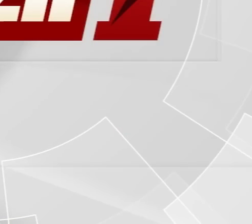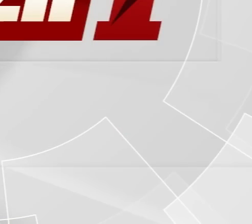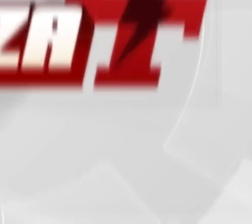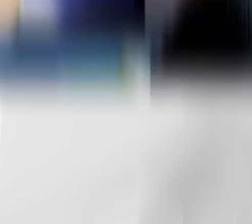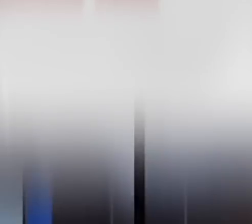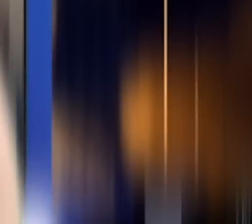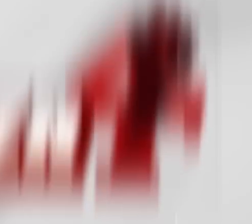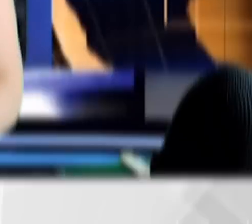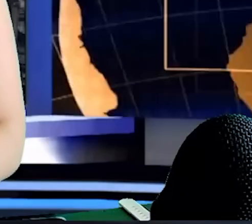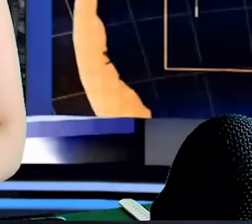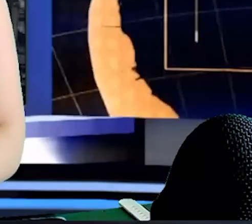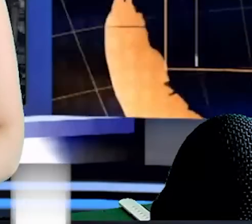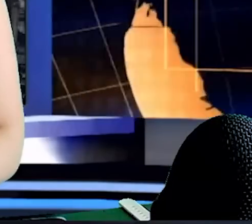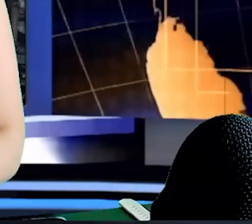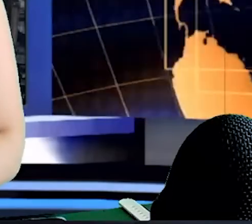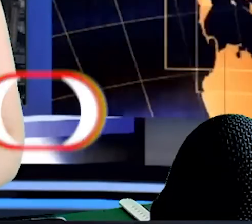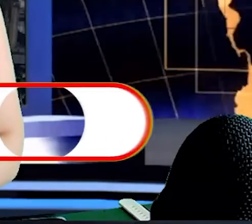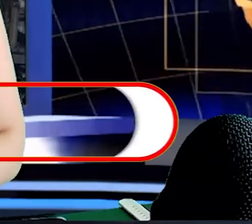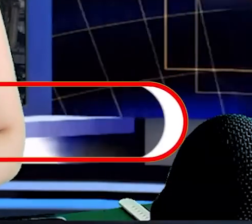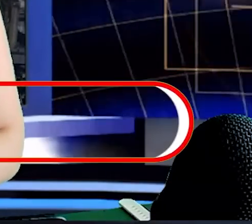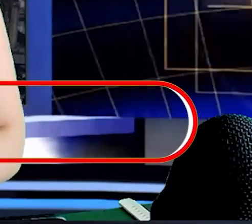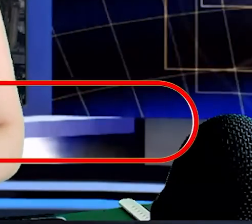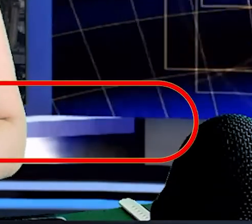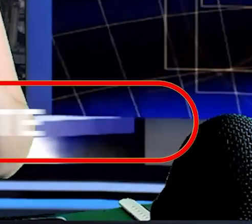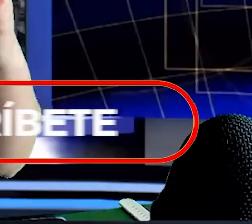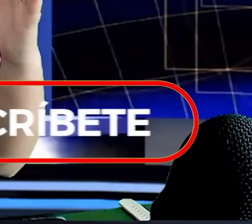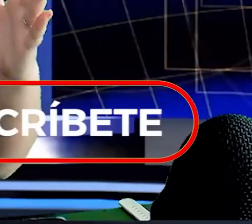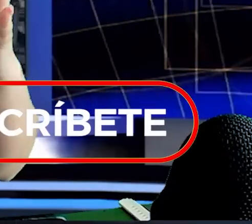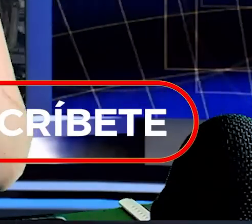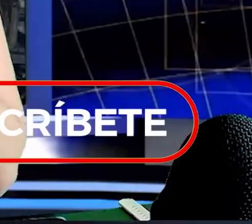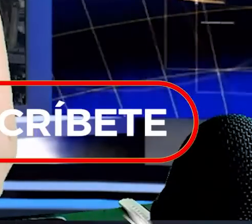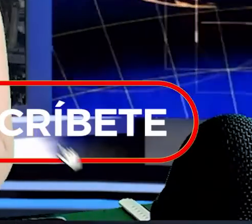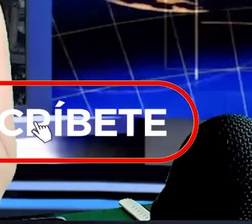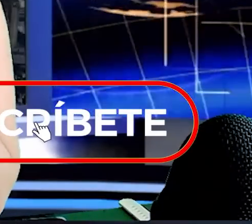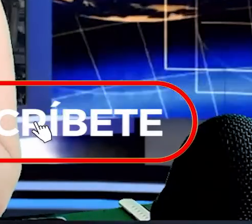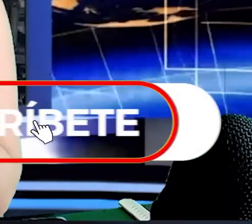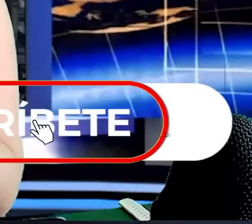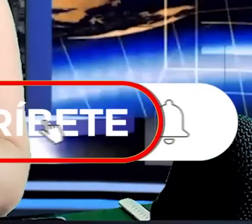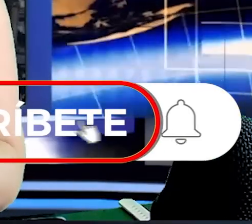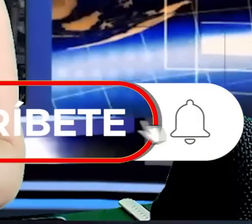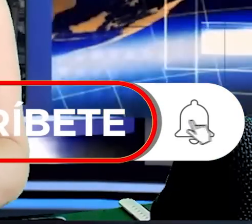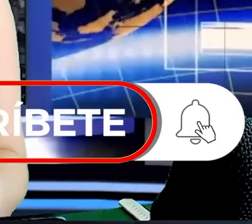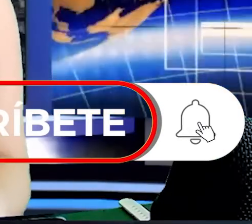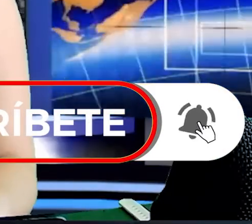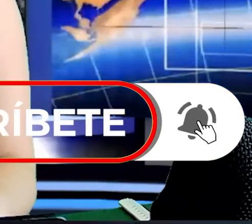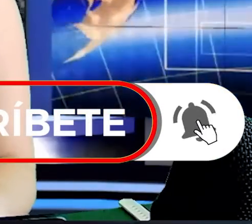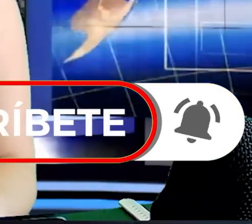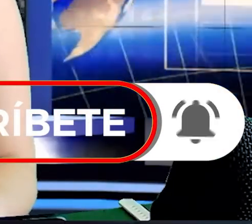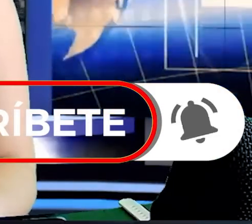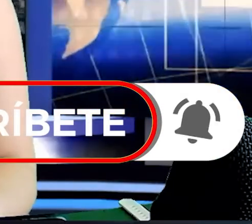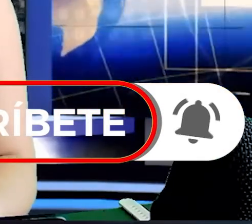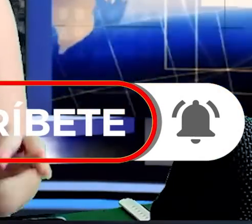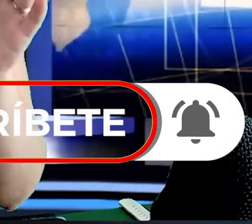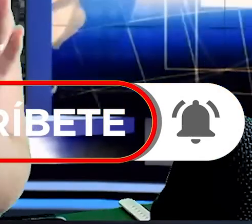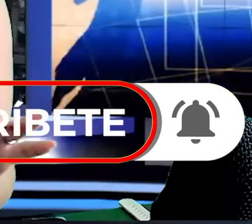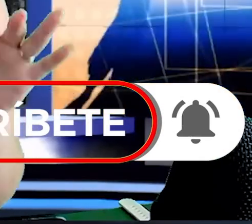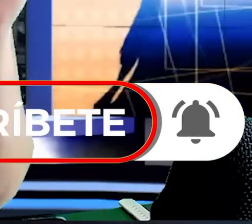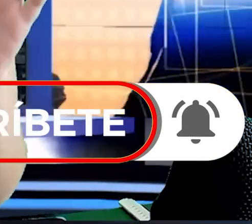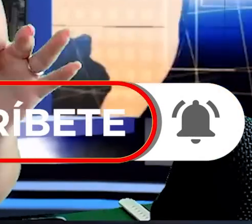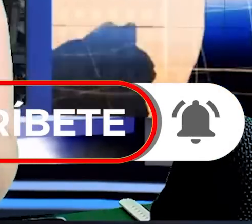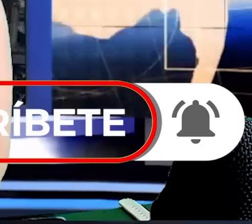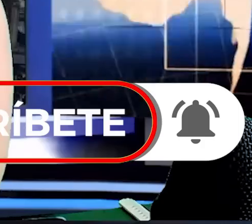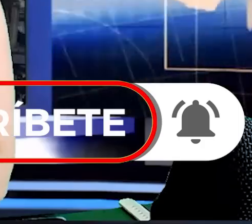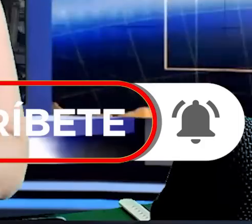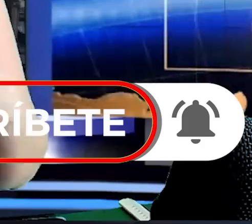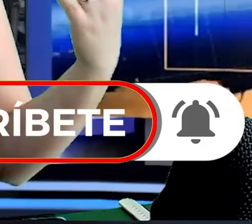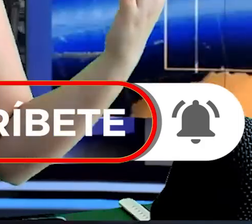Familia y amigos, ¿cómo están? Bienvenidos a este su canal, suscríbanse y activen la campanita de las notificaciones, compartan este video para que llegue a muchas